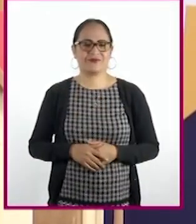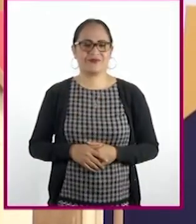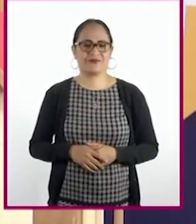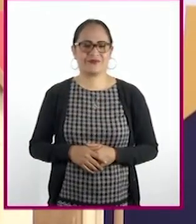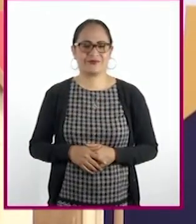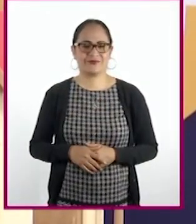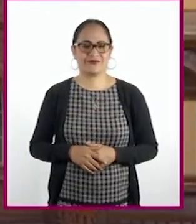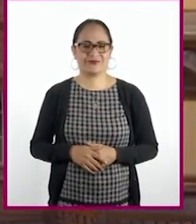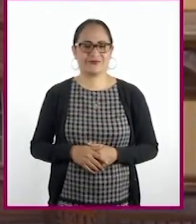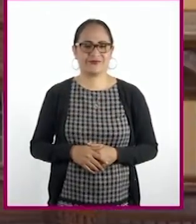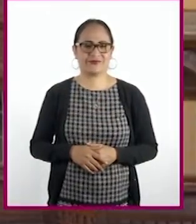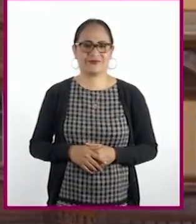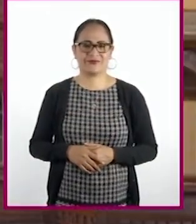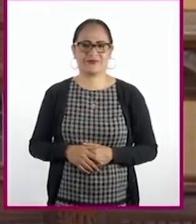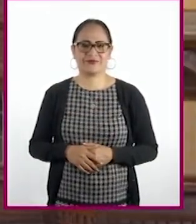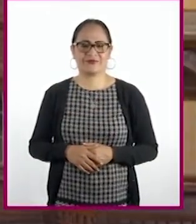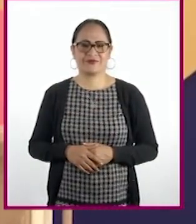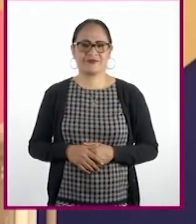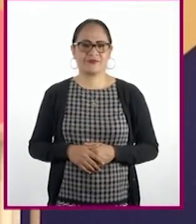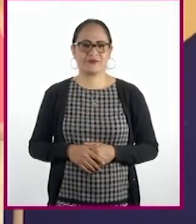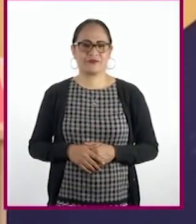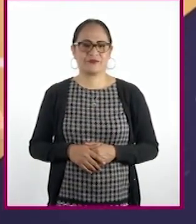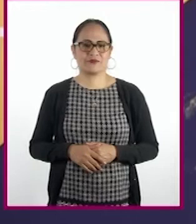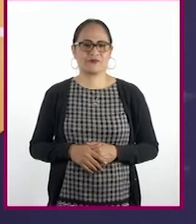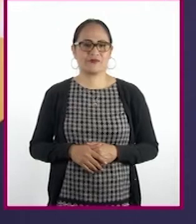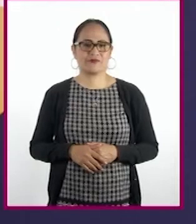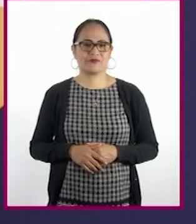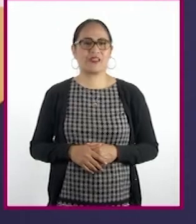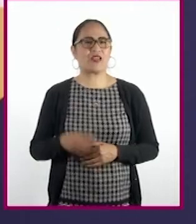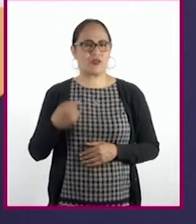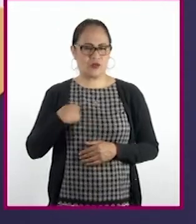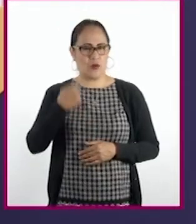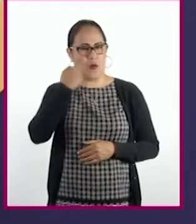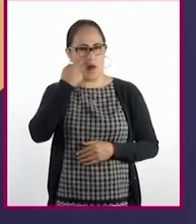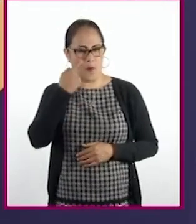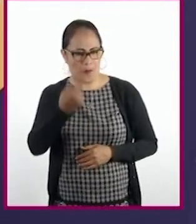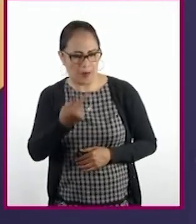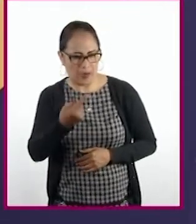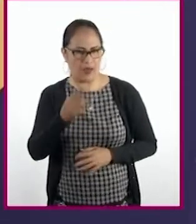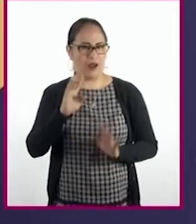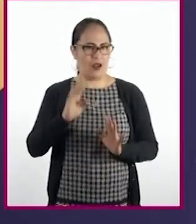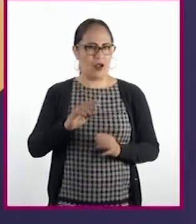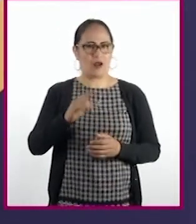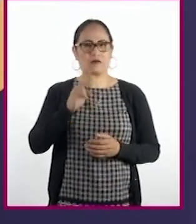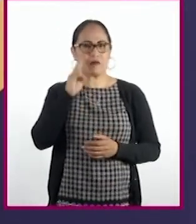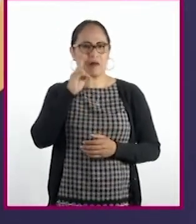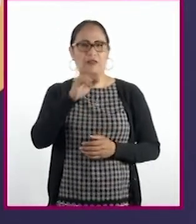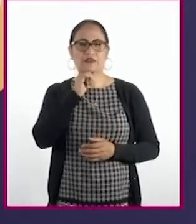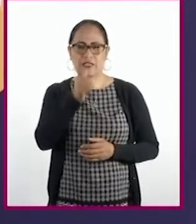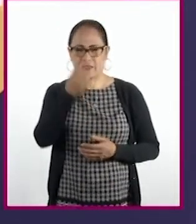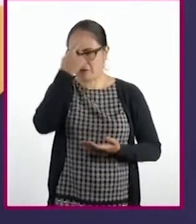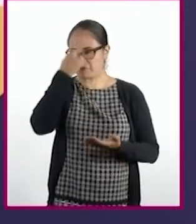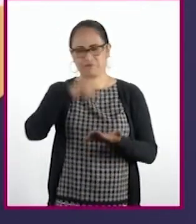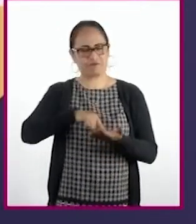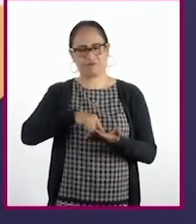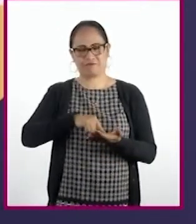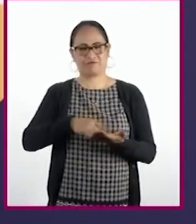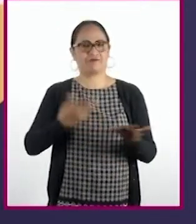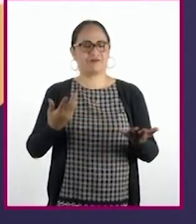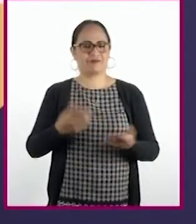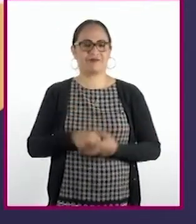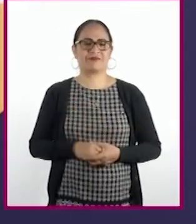Muy bien. Y como quien dice, hasta no ver, no creer. Y como vi, ahora te doy la